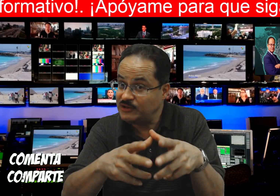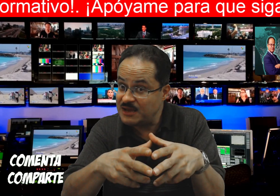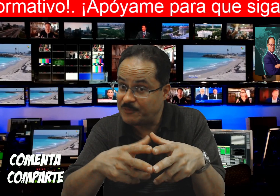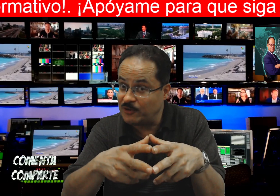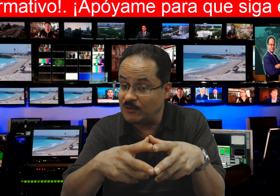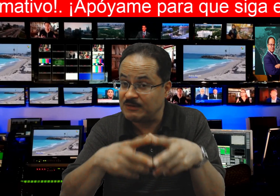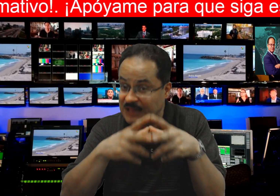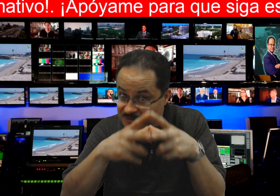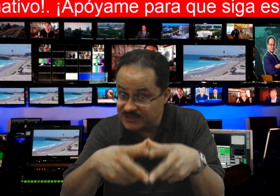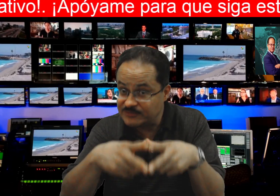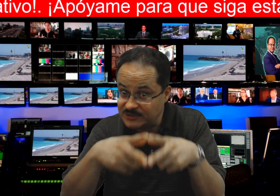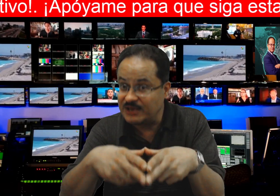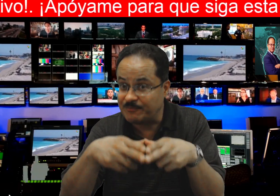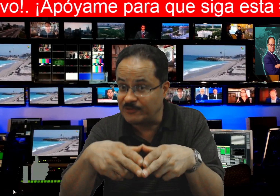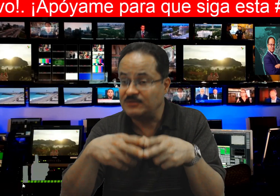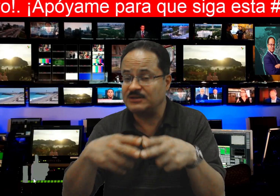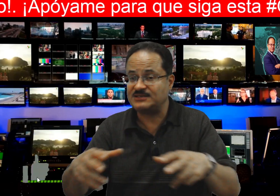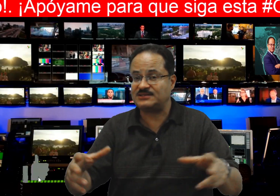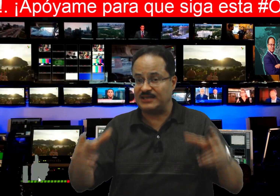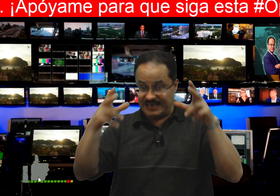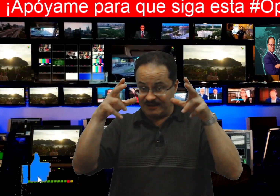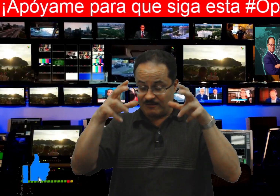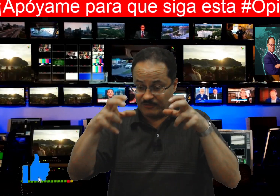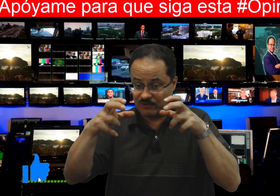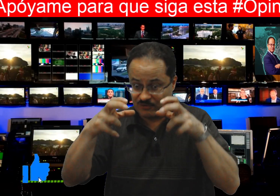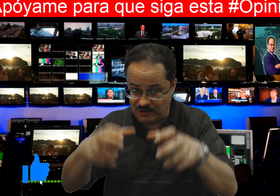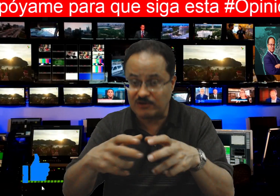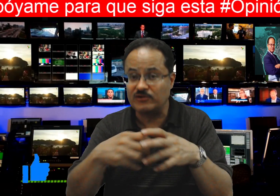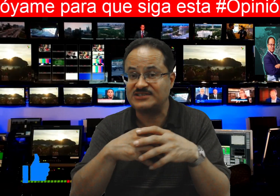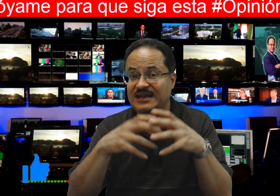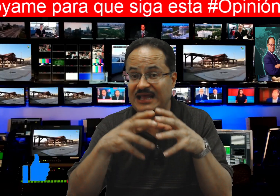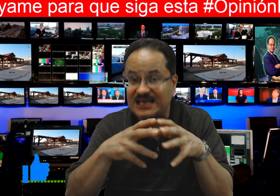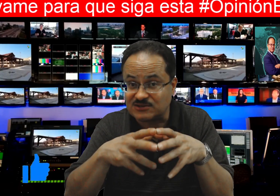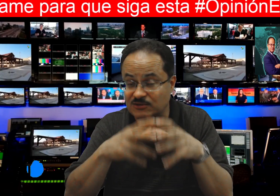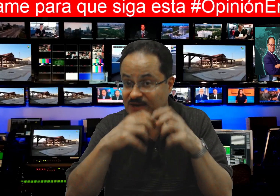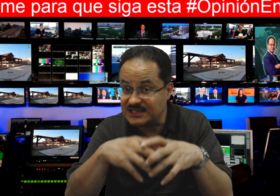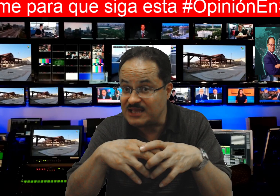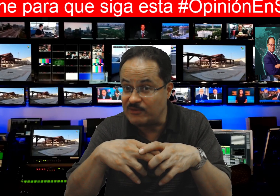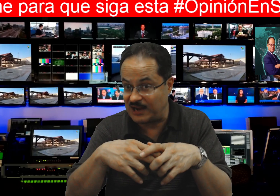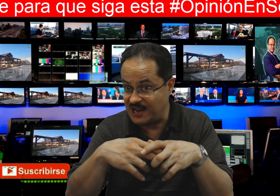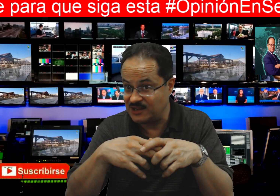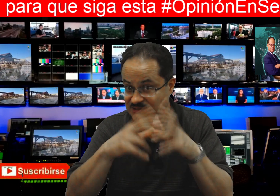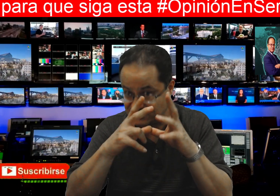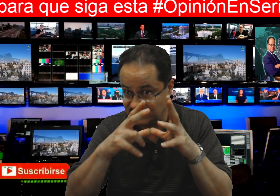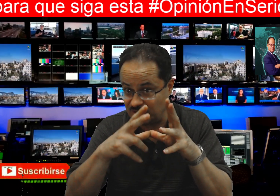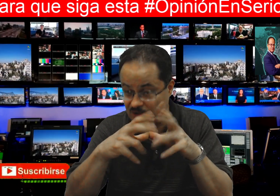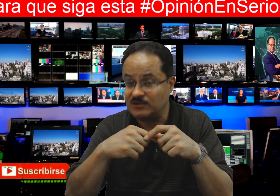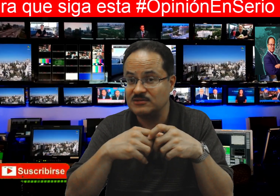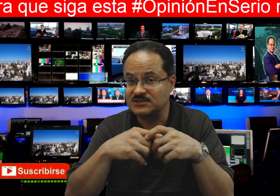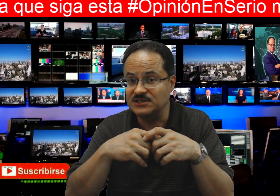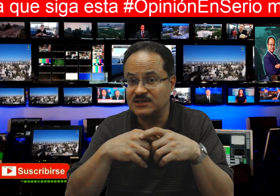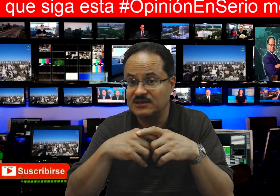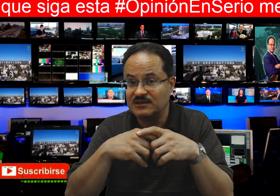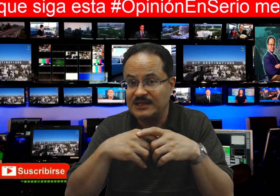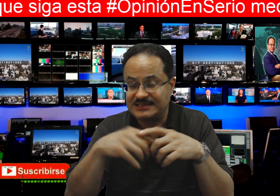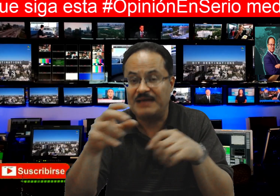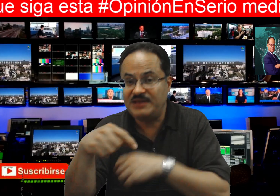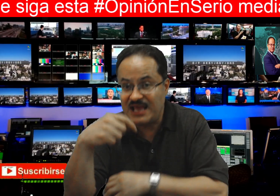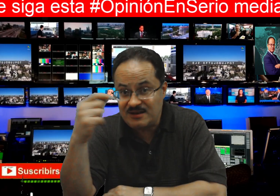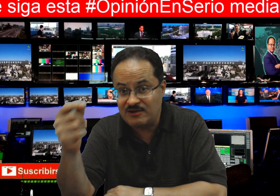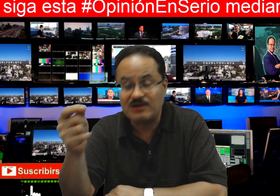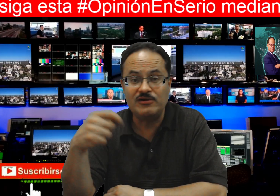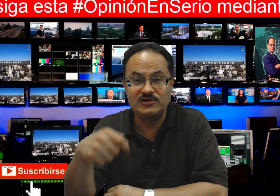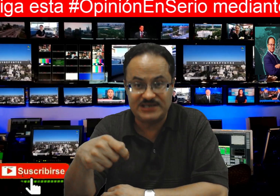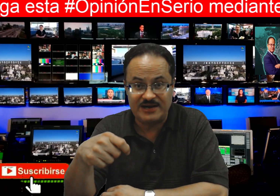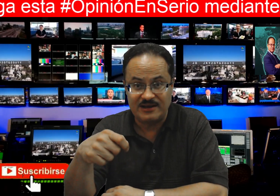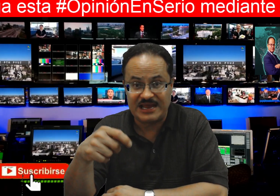mismo tiempo al mismo tiempo este Cuando dio a conocer eso Loret de Mola ojo también